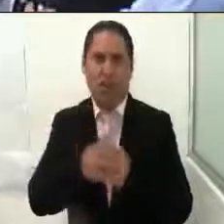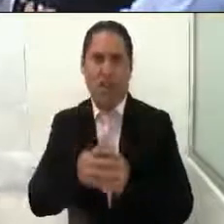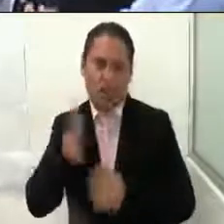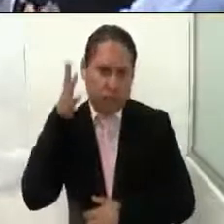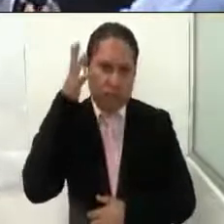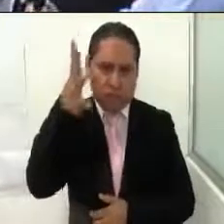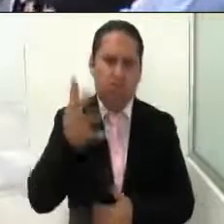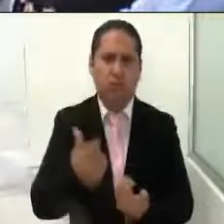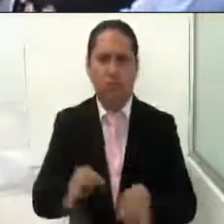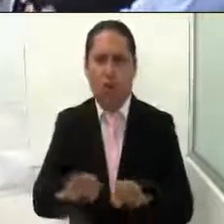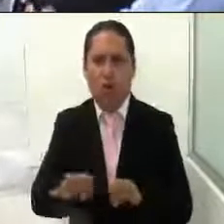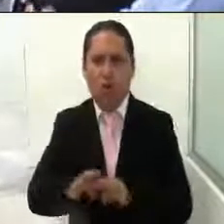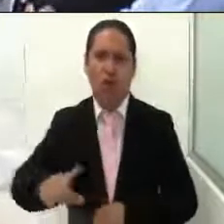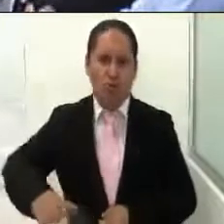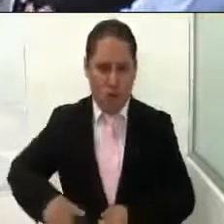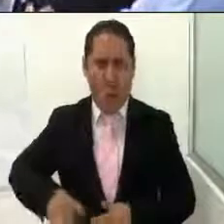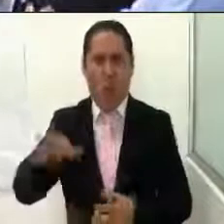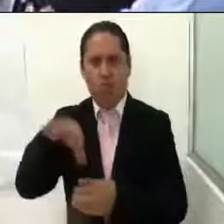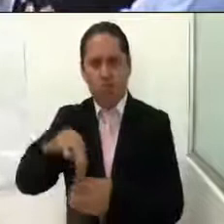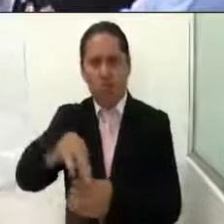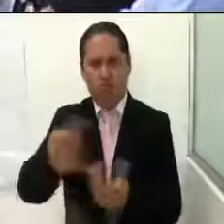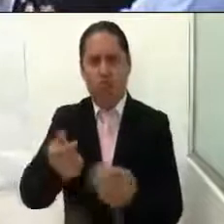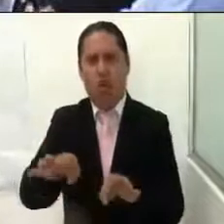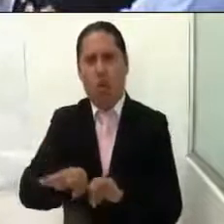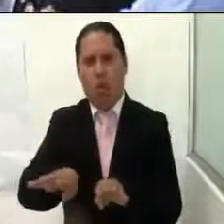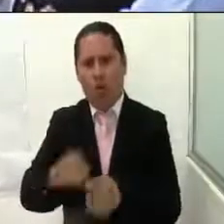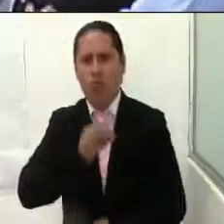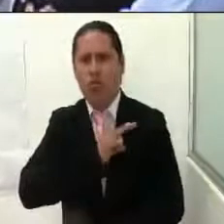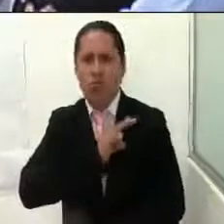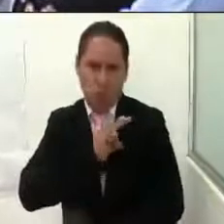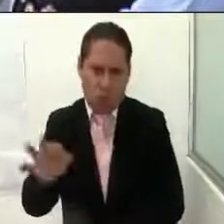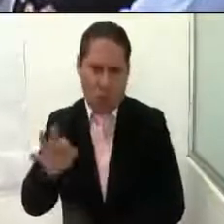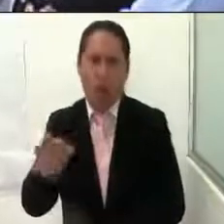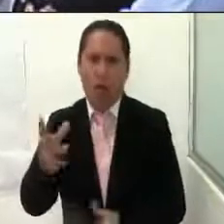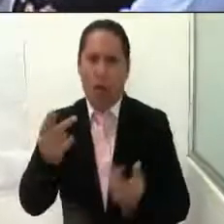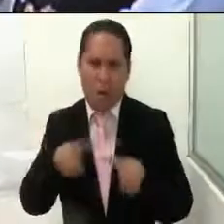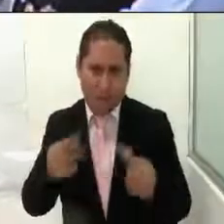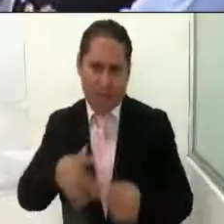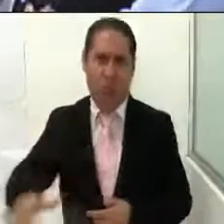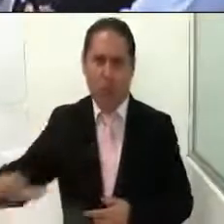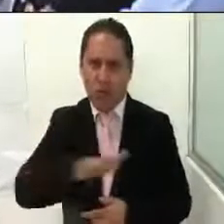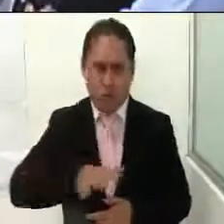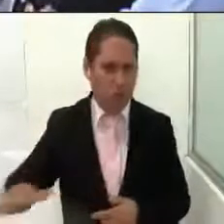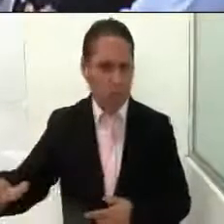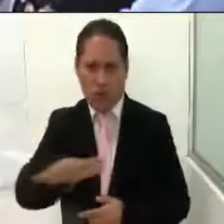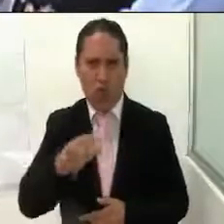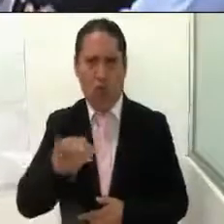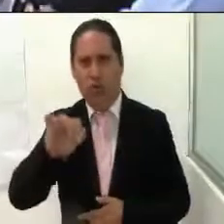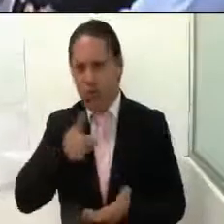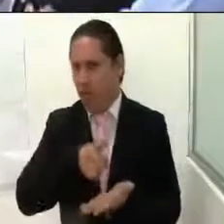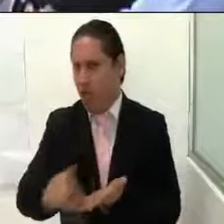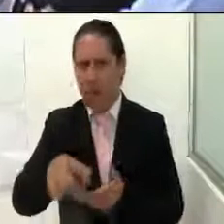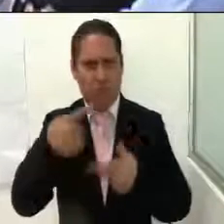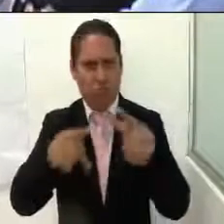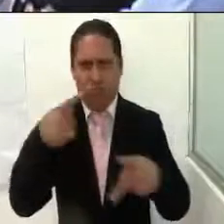y gobernabilidad democrática garantizando a la sociedad del ejercicio pleno de sus derechos con